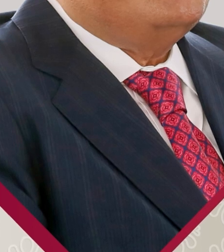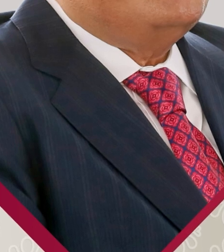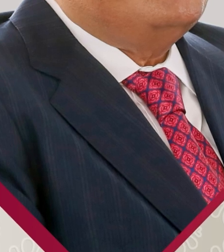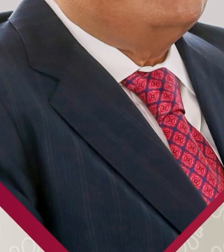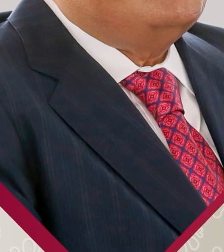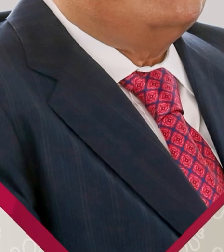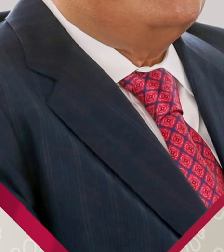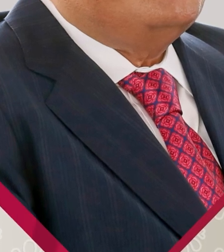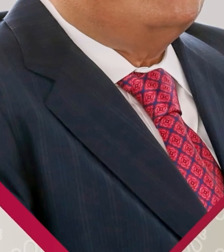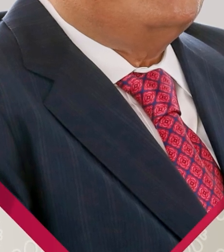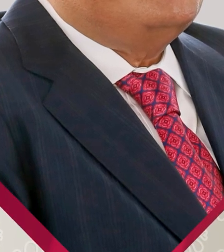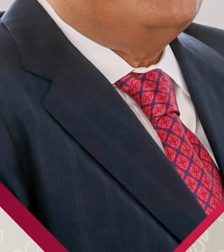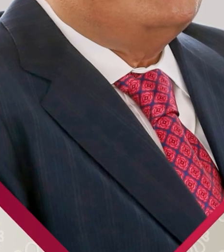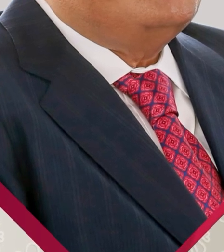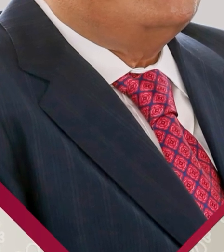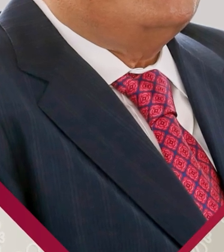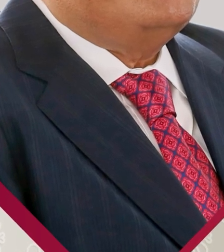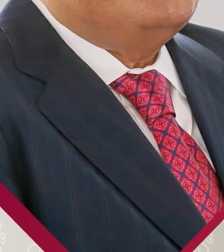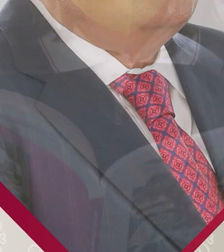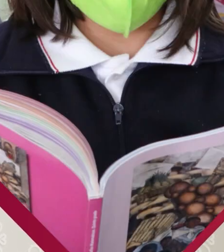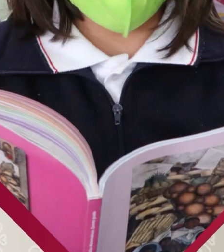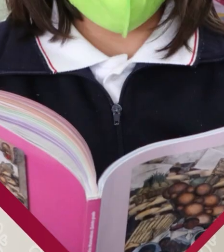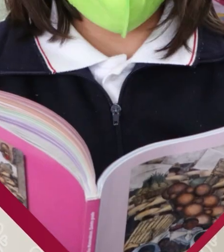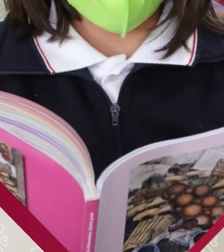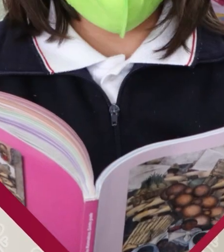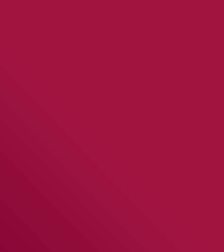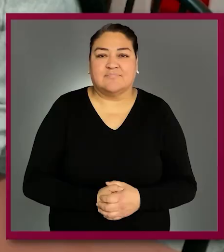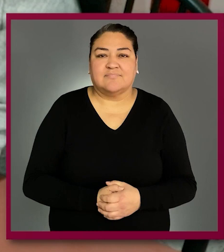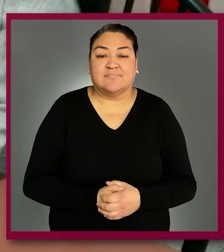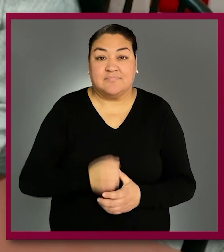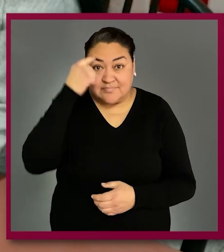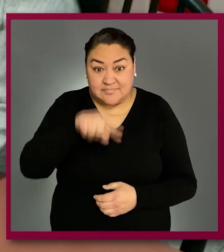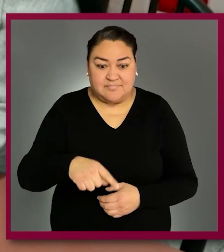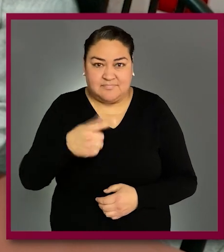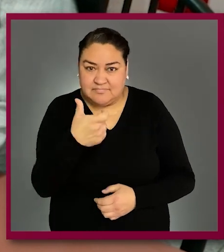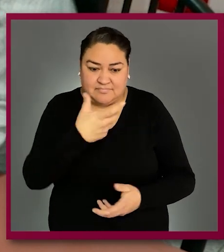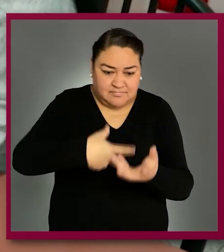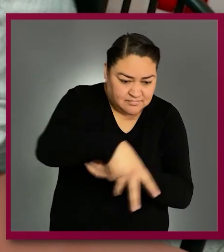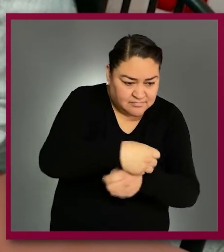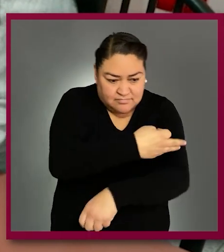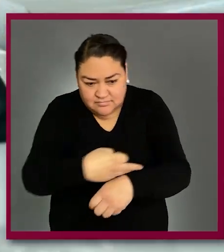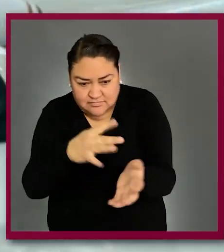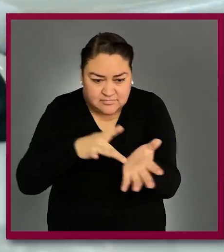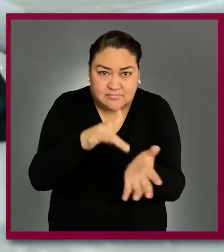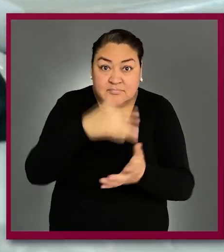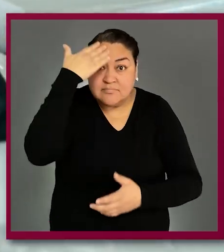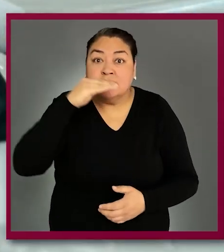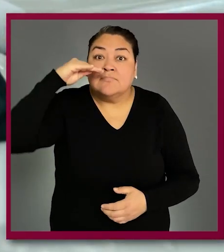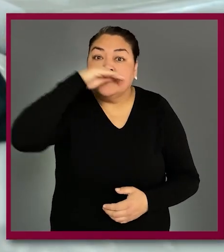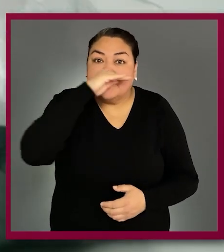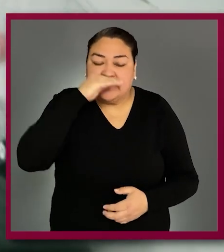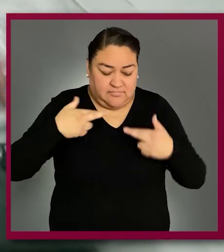Cuarto informe de gobierno. Miguel Barbosa Huerta, gobernador. Para apoyar la economía familiar, entregamos de